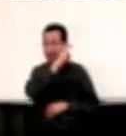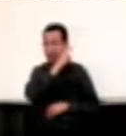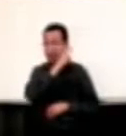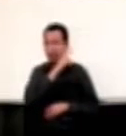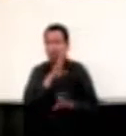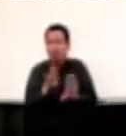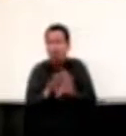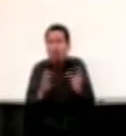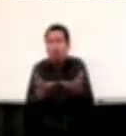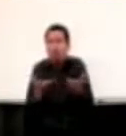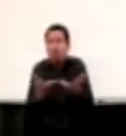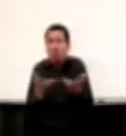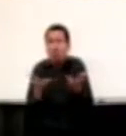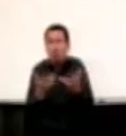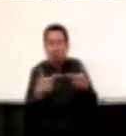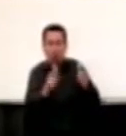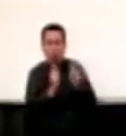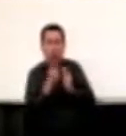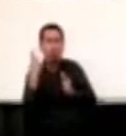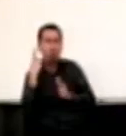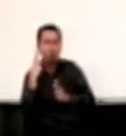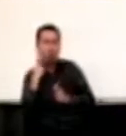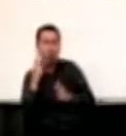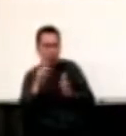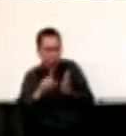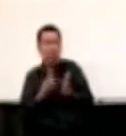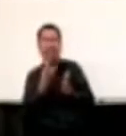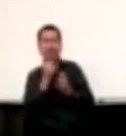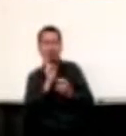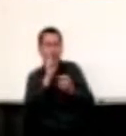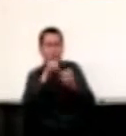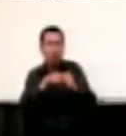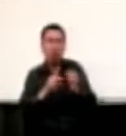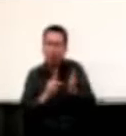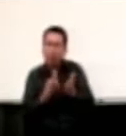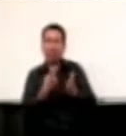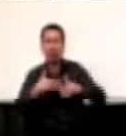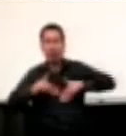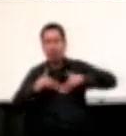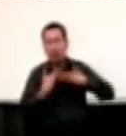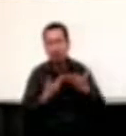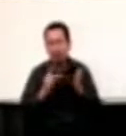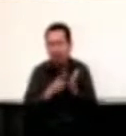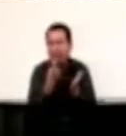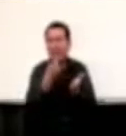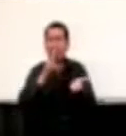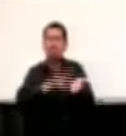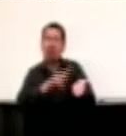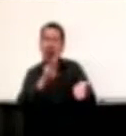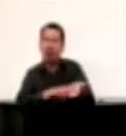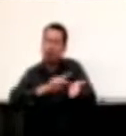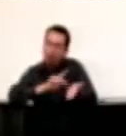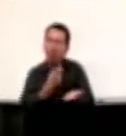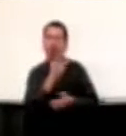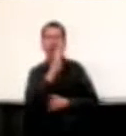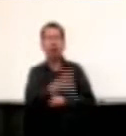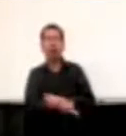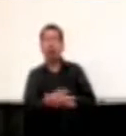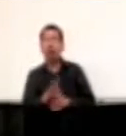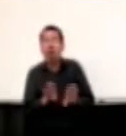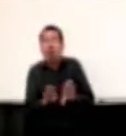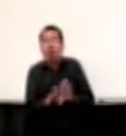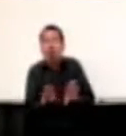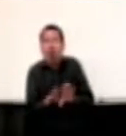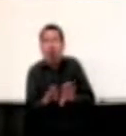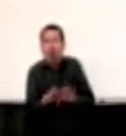tenemos que hacer para entrar con la confianza? Y para ser tan preciso, ¿qué tienen que hacer los partidos políticos? Cuando Latinobarómetro menciona que